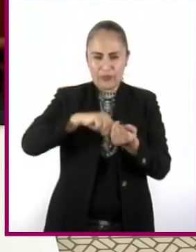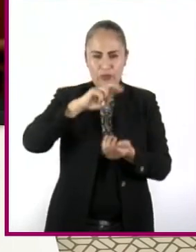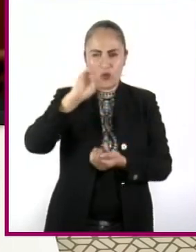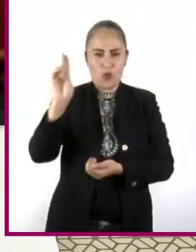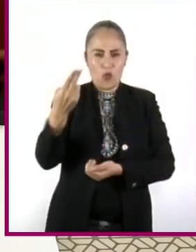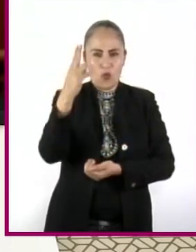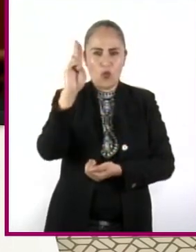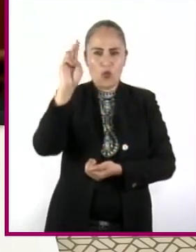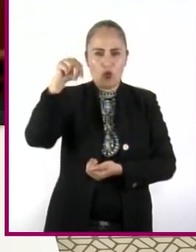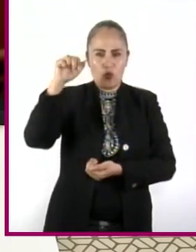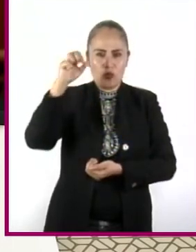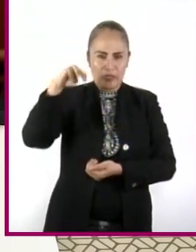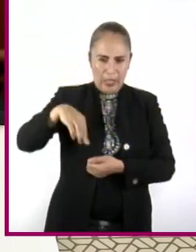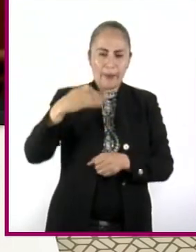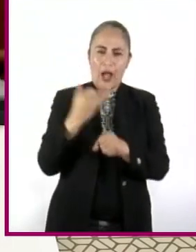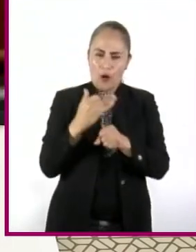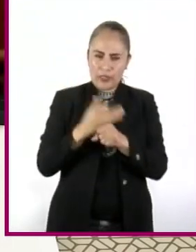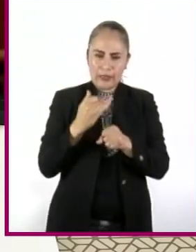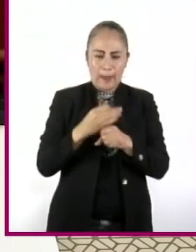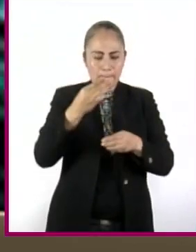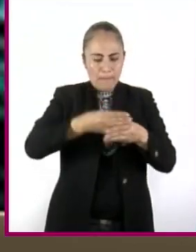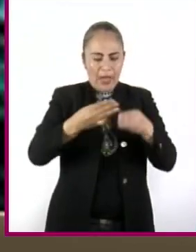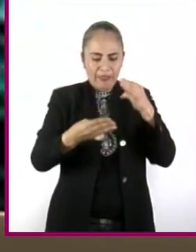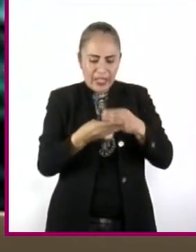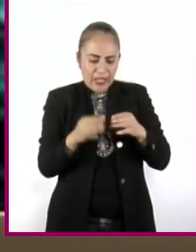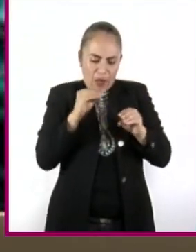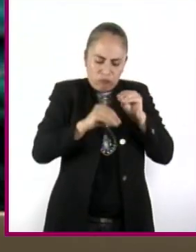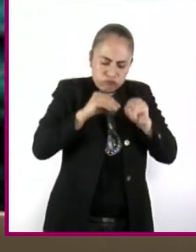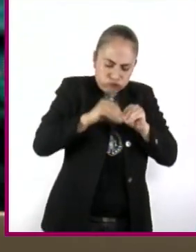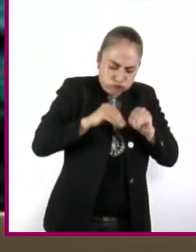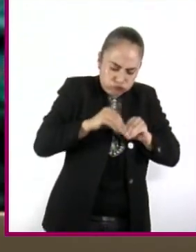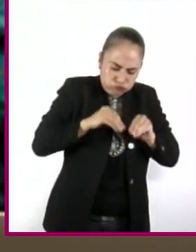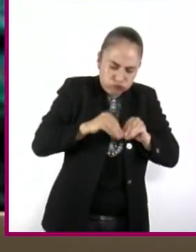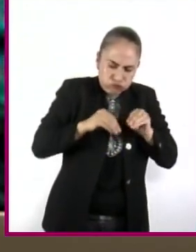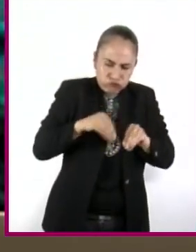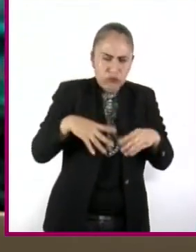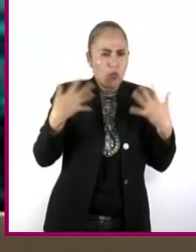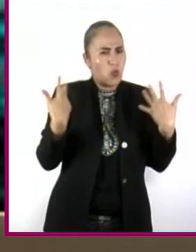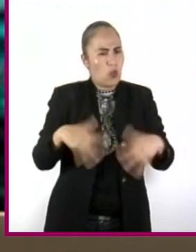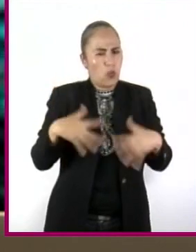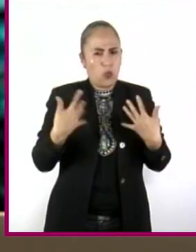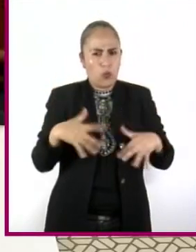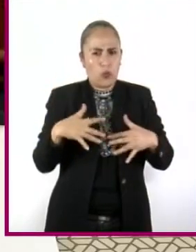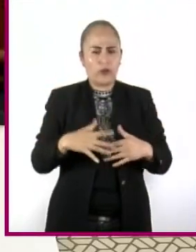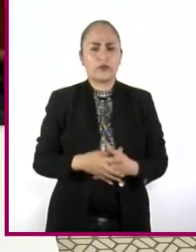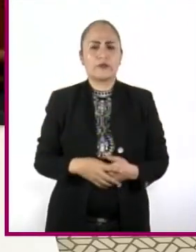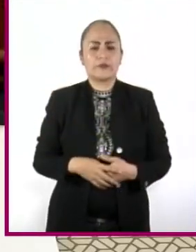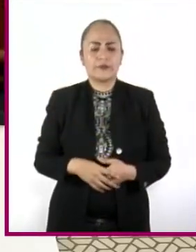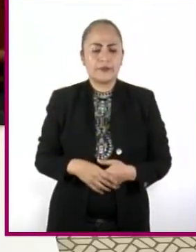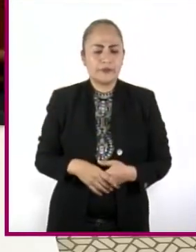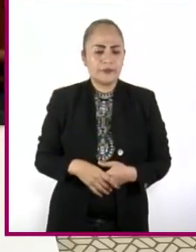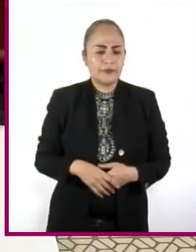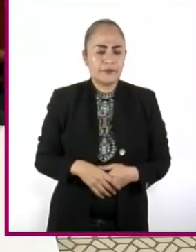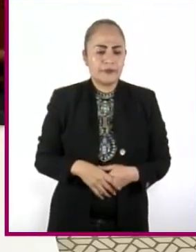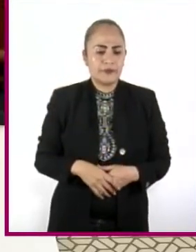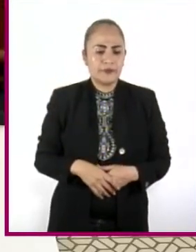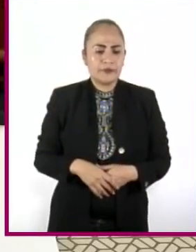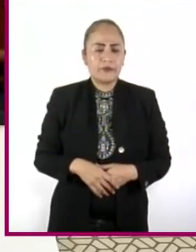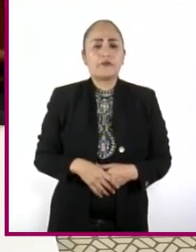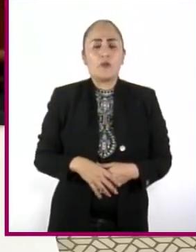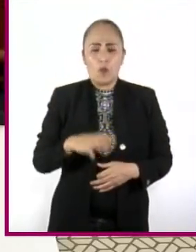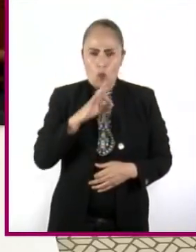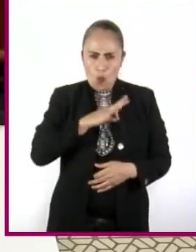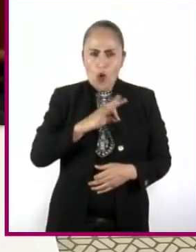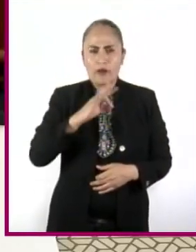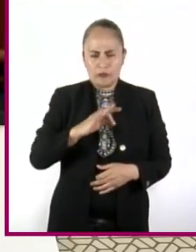desarrollando materias que son transversales. ¿Qué quiere decir transversales? Quiere decir que pueden ser